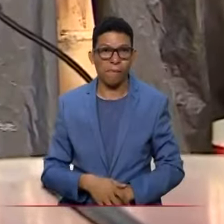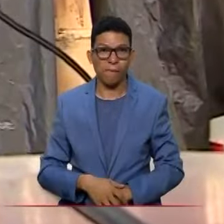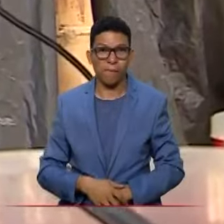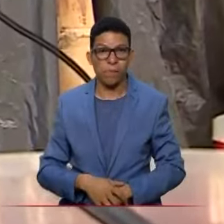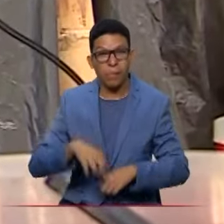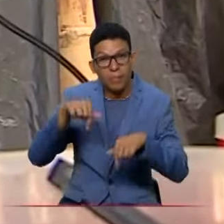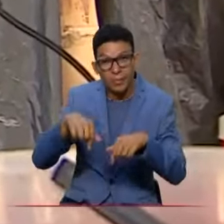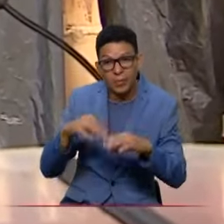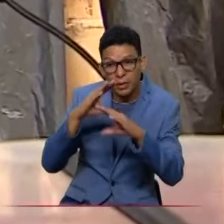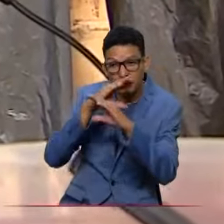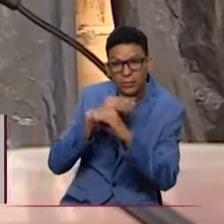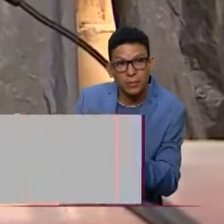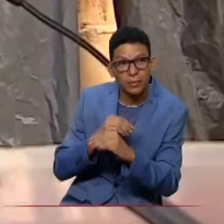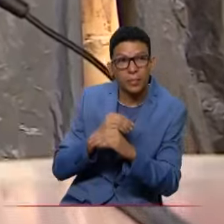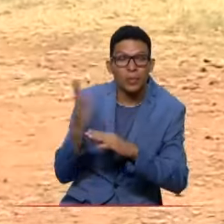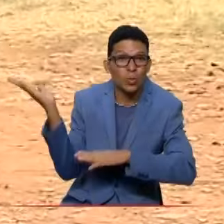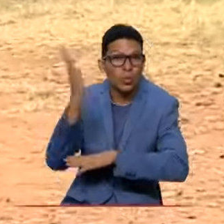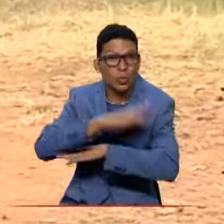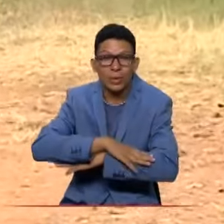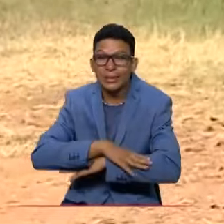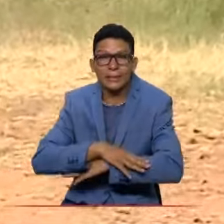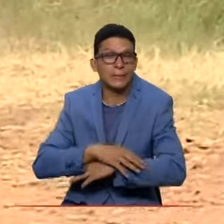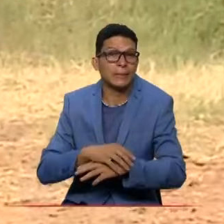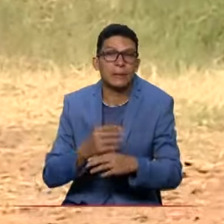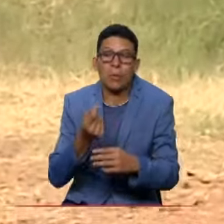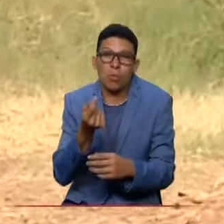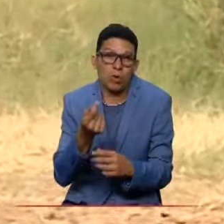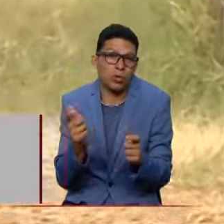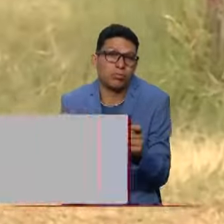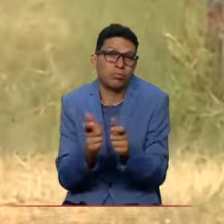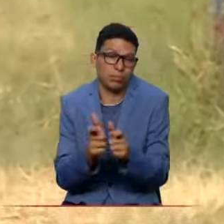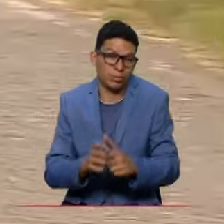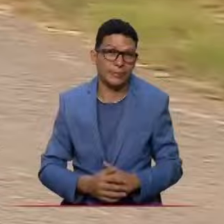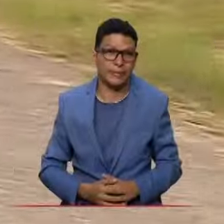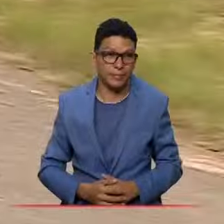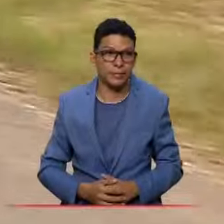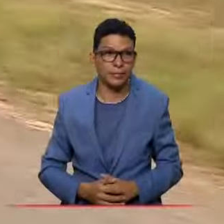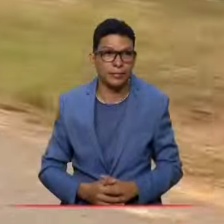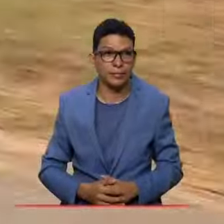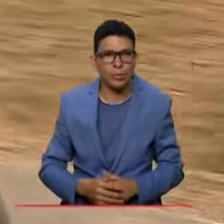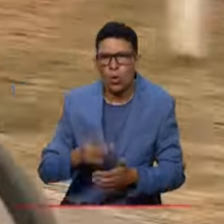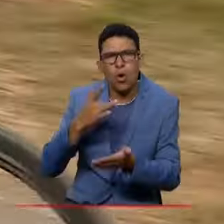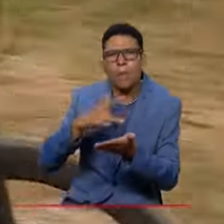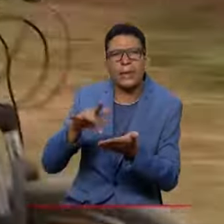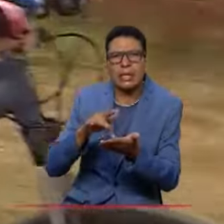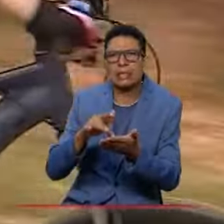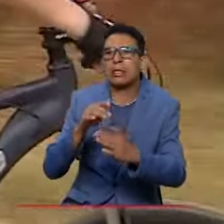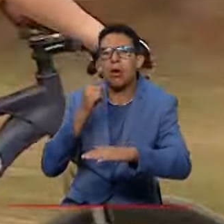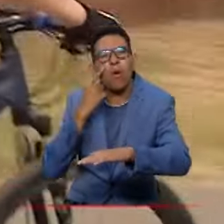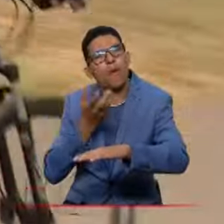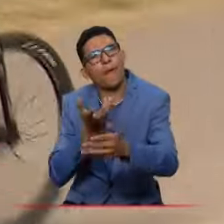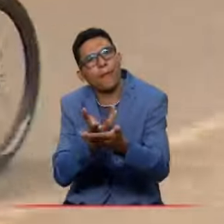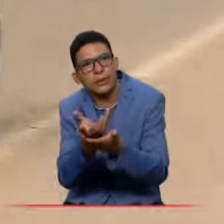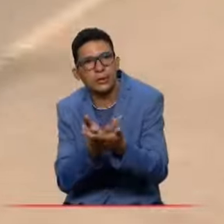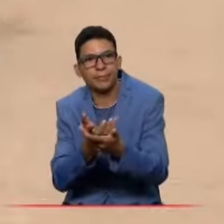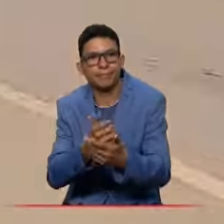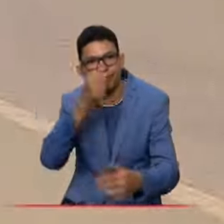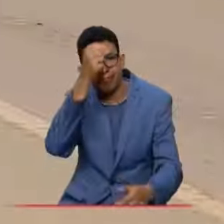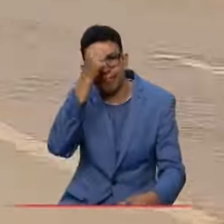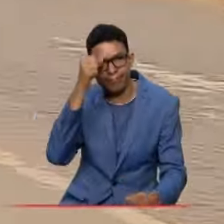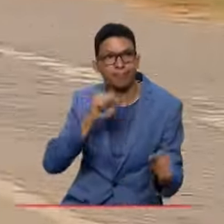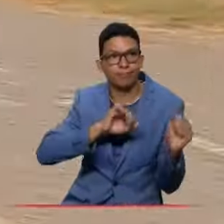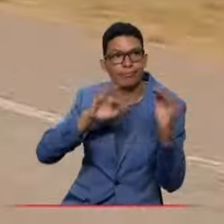ardió y alguien ardió todo el día. Y aún así, a pesar de la emergencia y el llamado a la precaución, este domingo